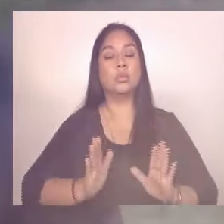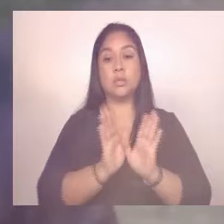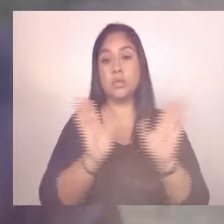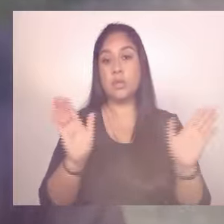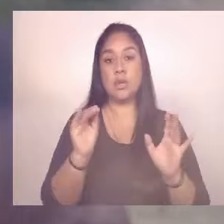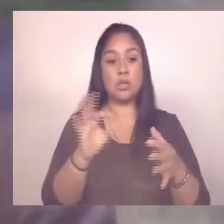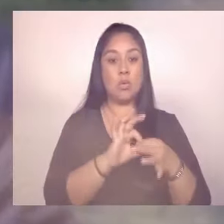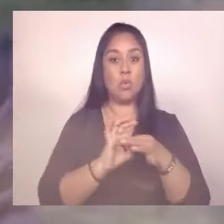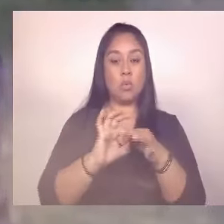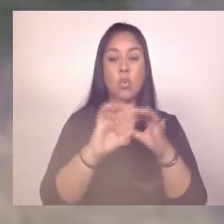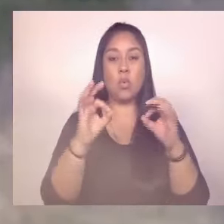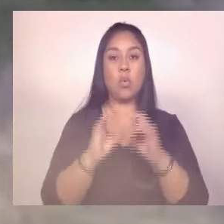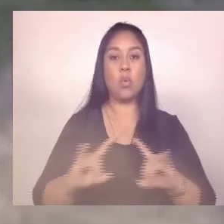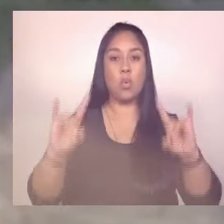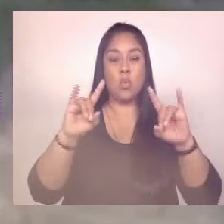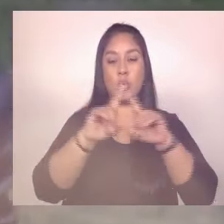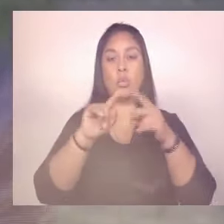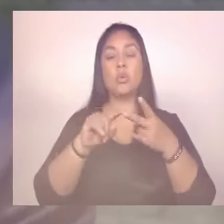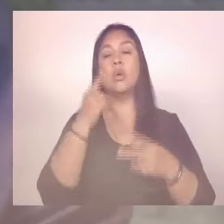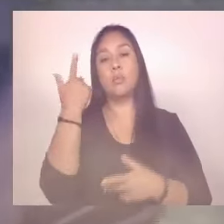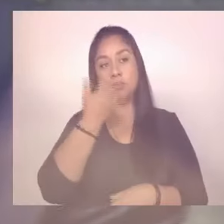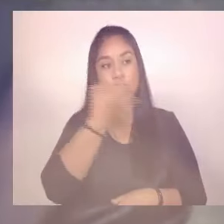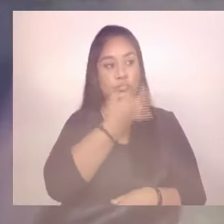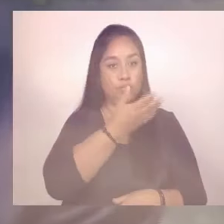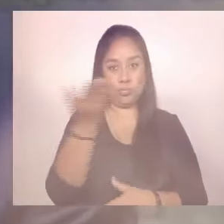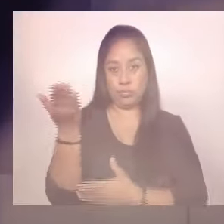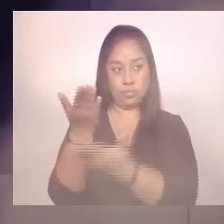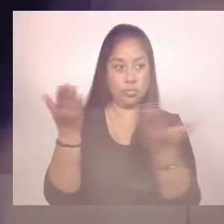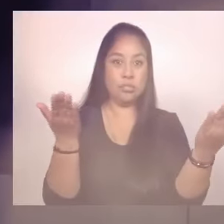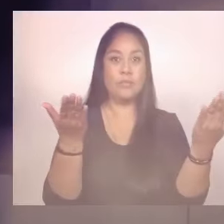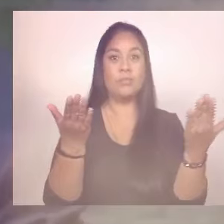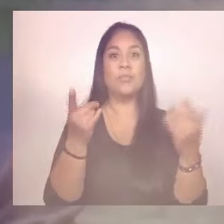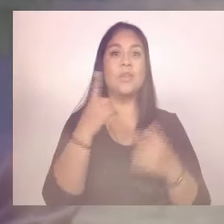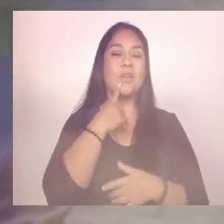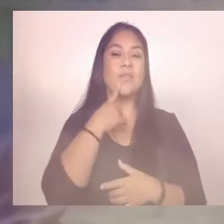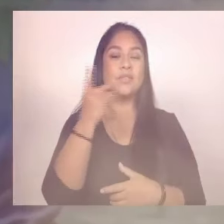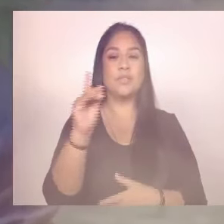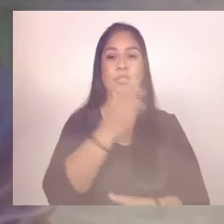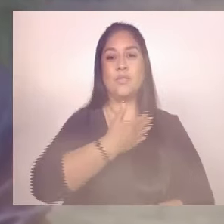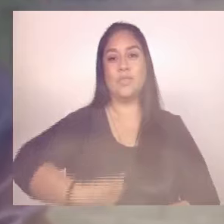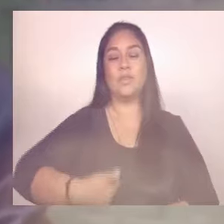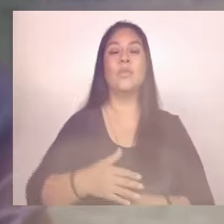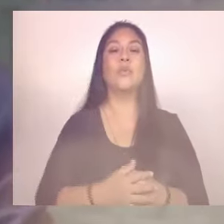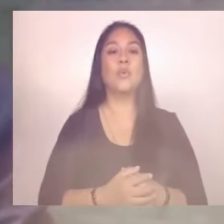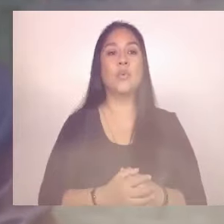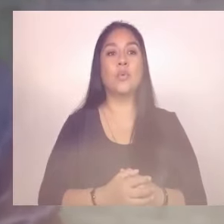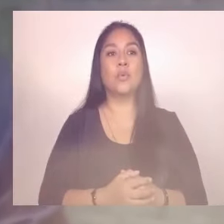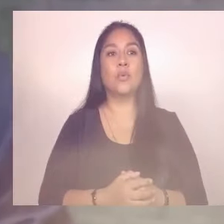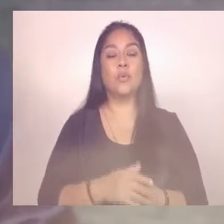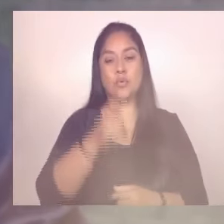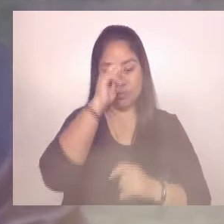de la Organización de las Naciones Unidas, excelentísimos señores y señoras, jefes de Estado y de